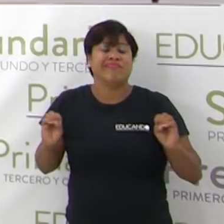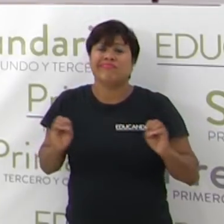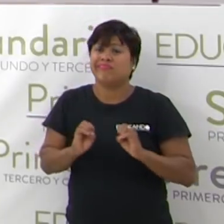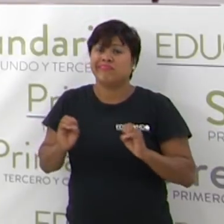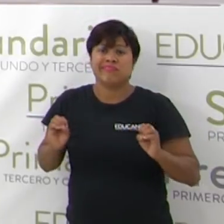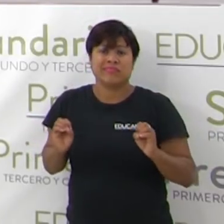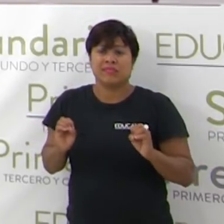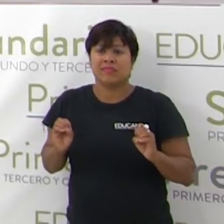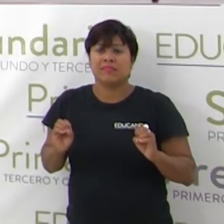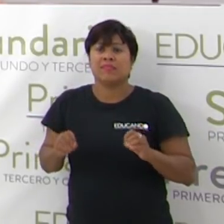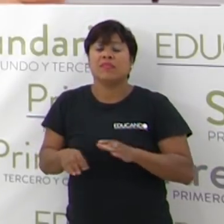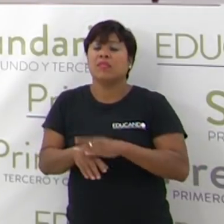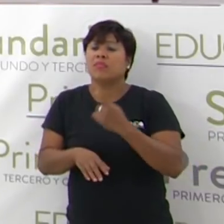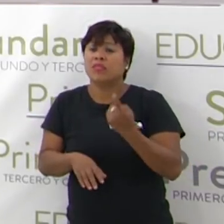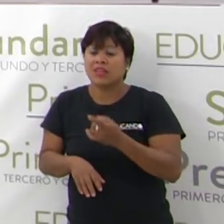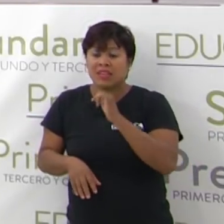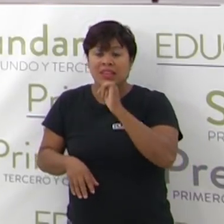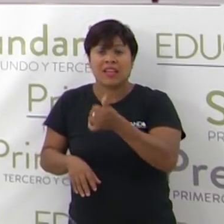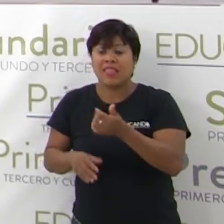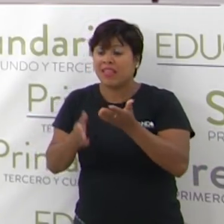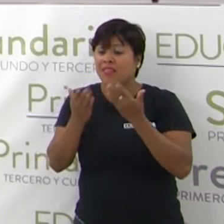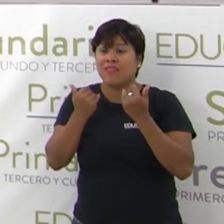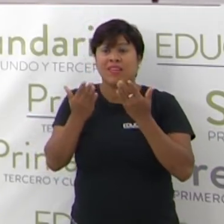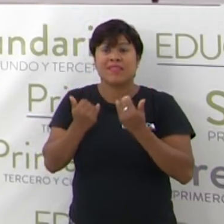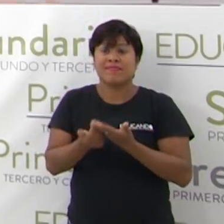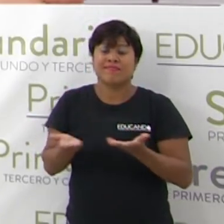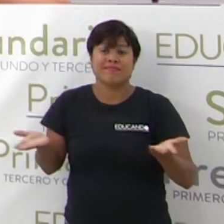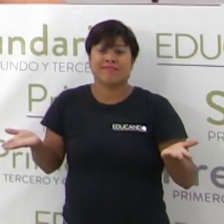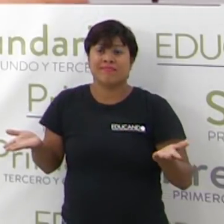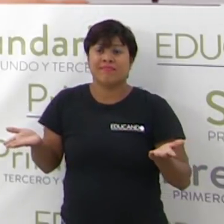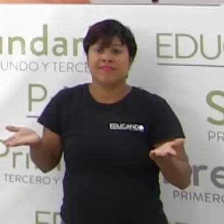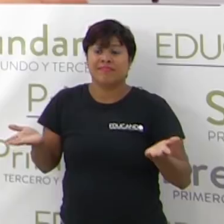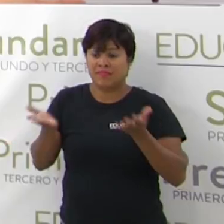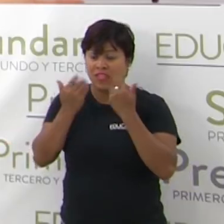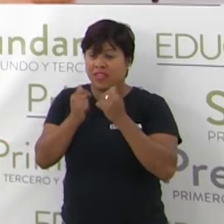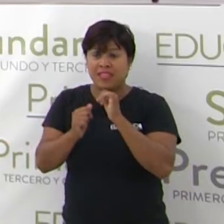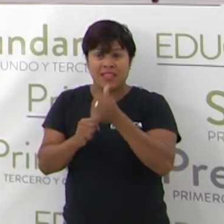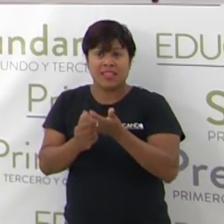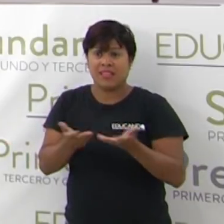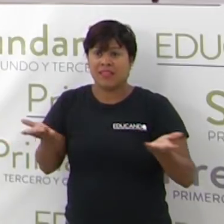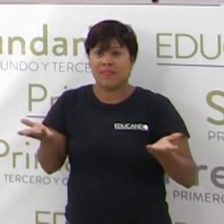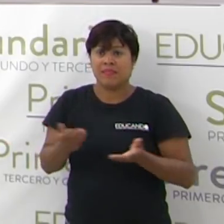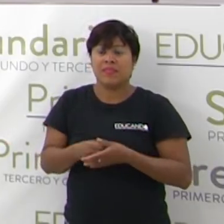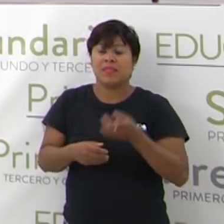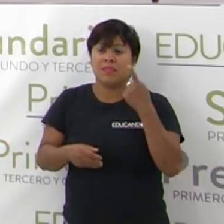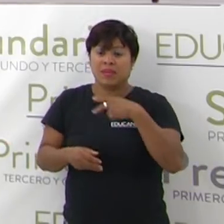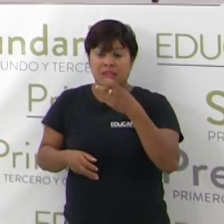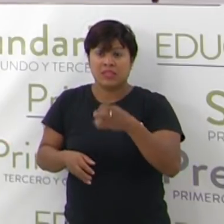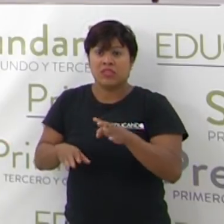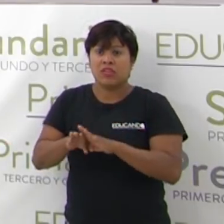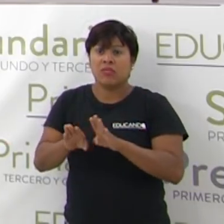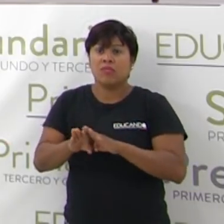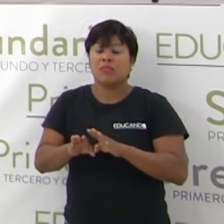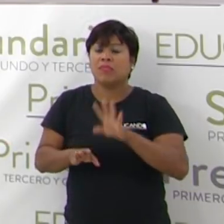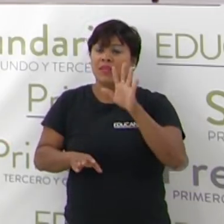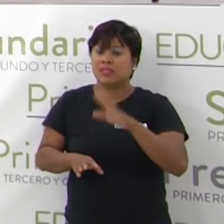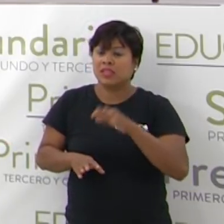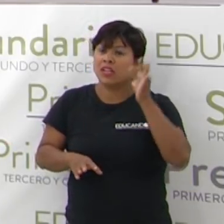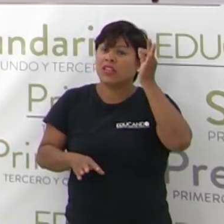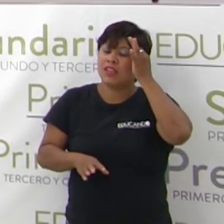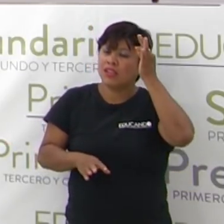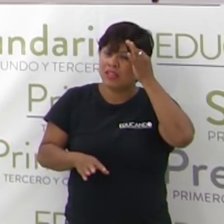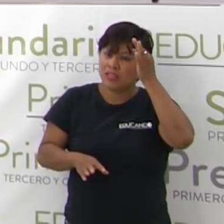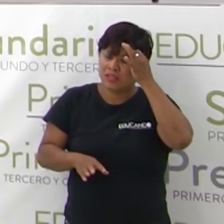creen? Porque nada había. No había nada. Pero para no parecer